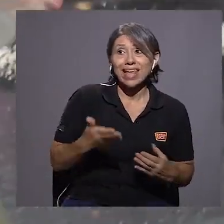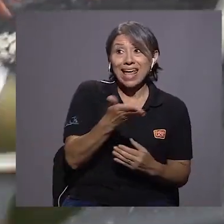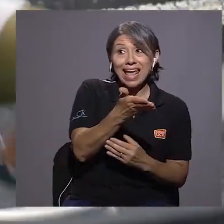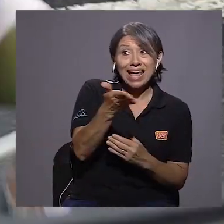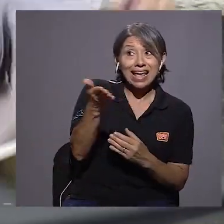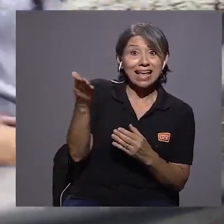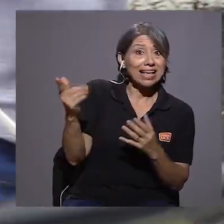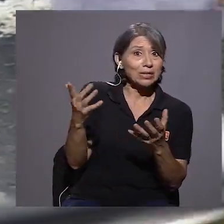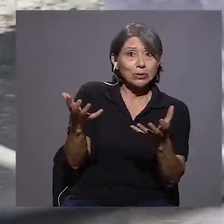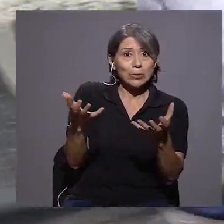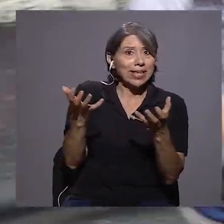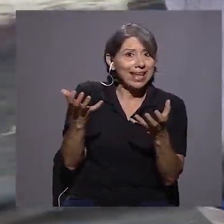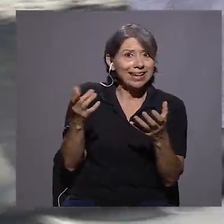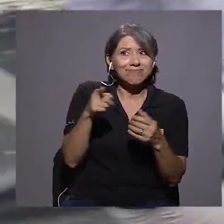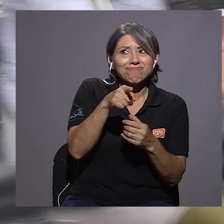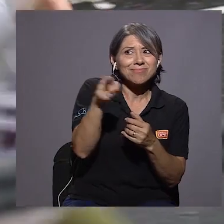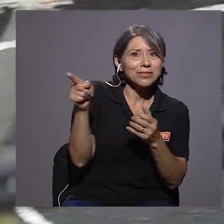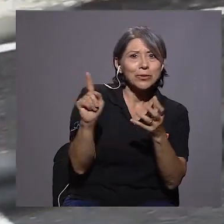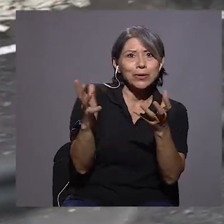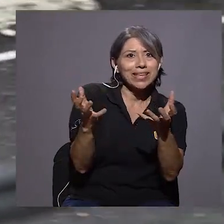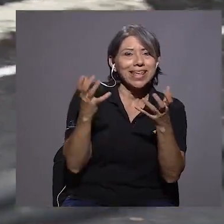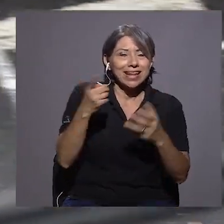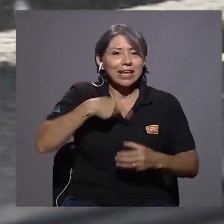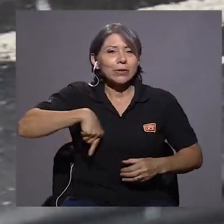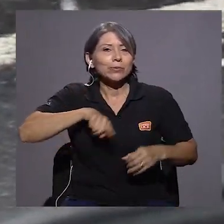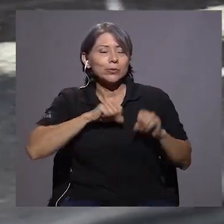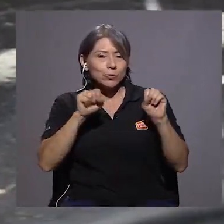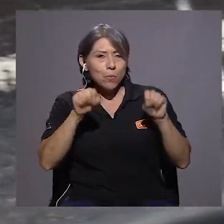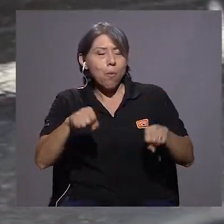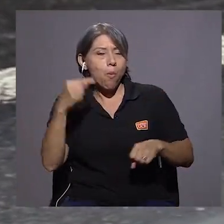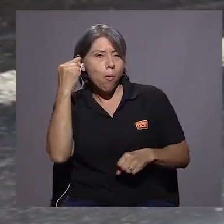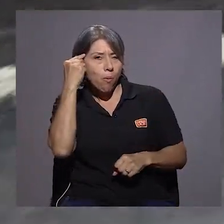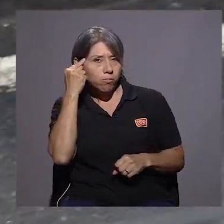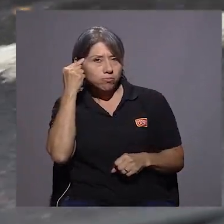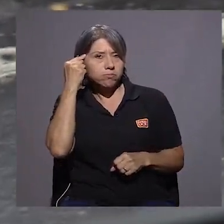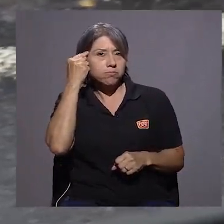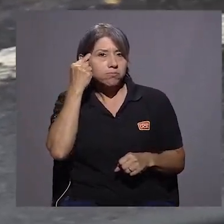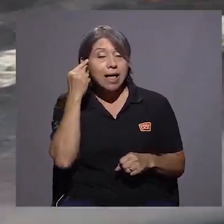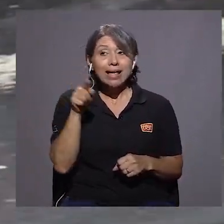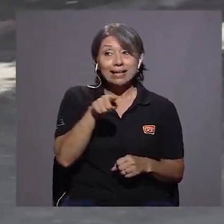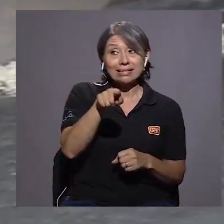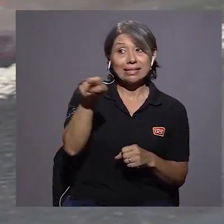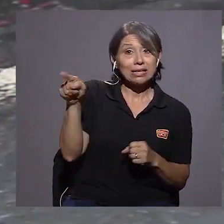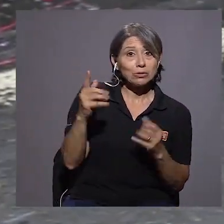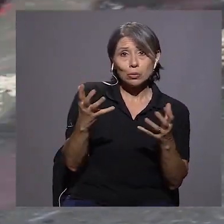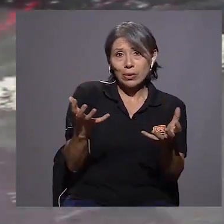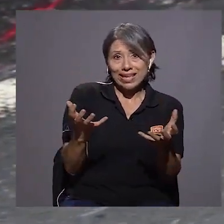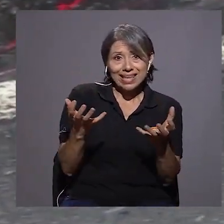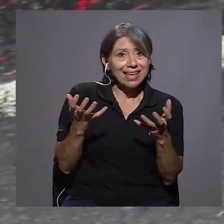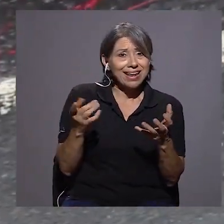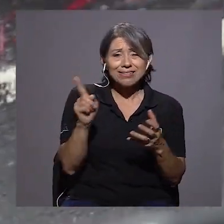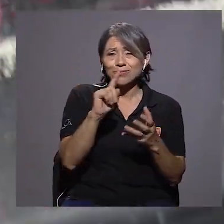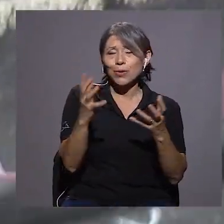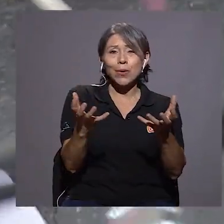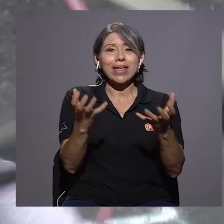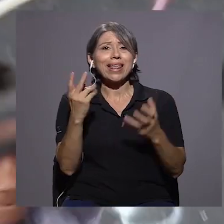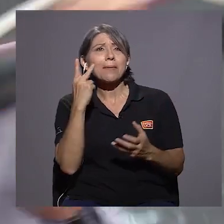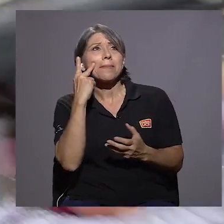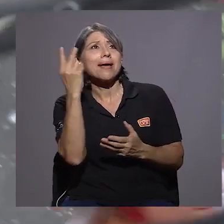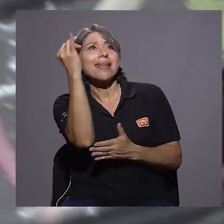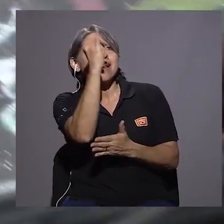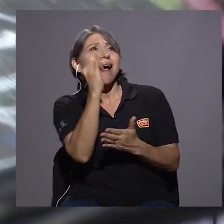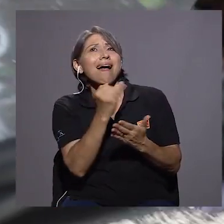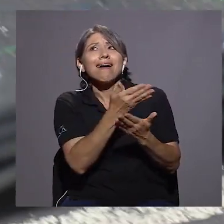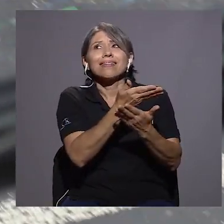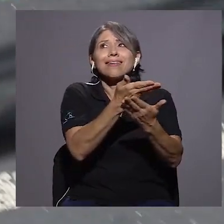es que ellos no quieren que podamos pensar. Y es que ellos no quieren ver